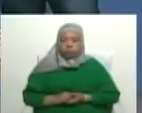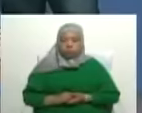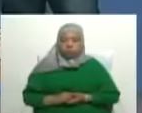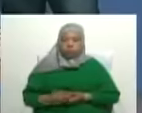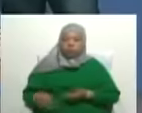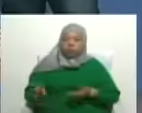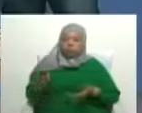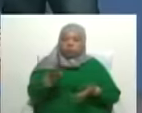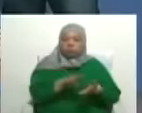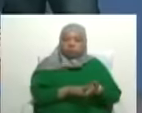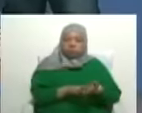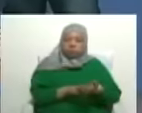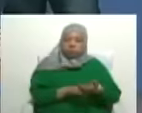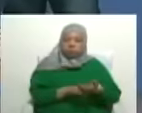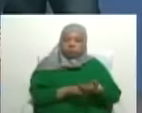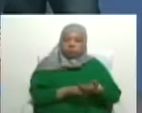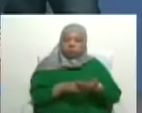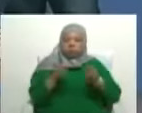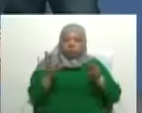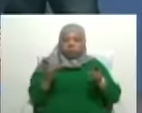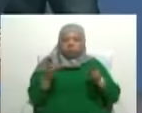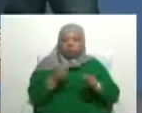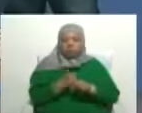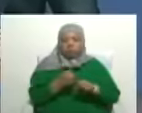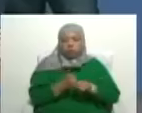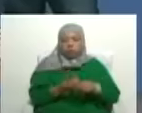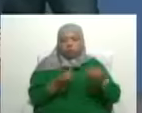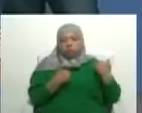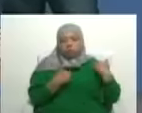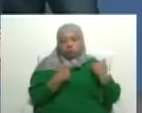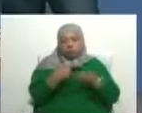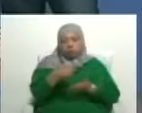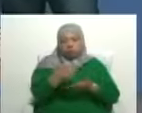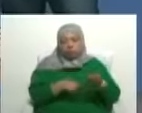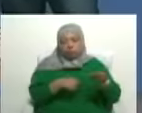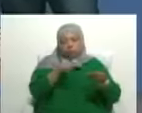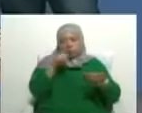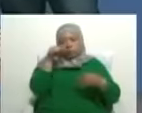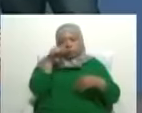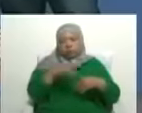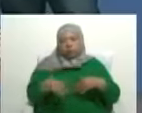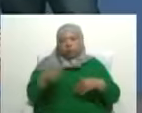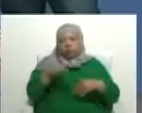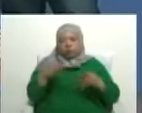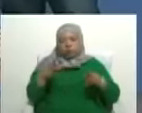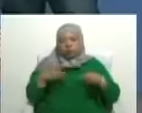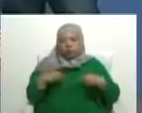Andreina, ojalá ellos respeten su firma y su palabra como nosotros respetamos la nuestra.